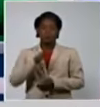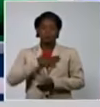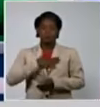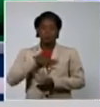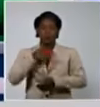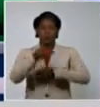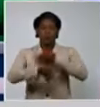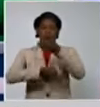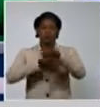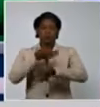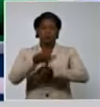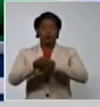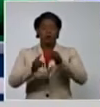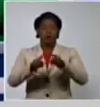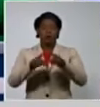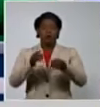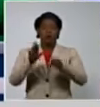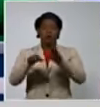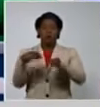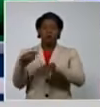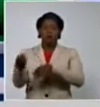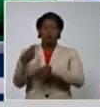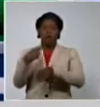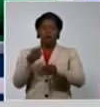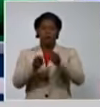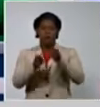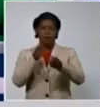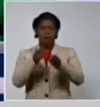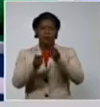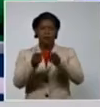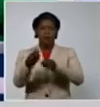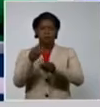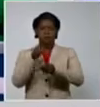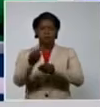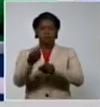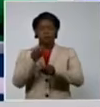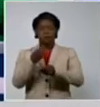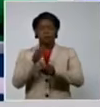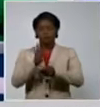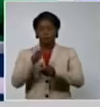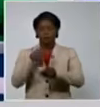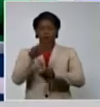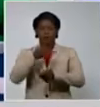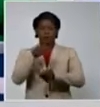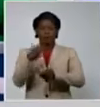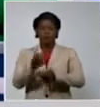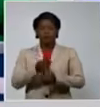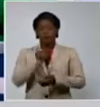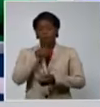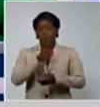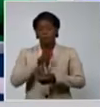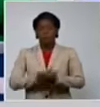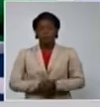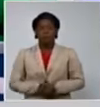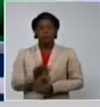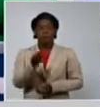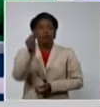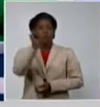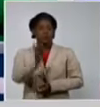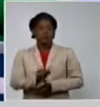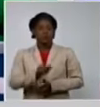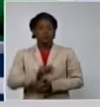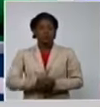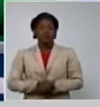a veces me pasan mensajes, llaman. Mira, una persona, muchas de